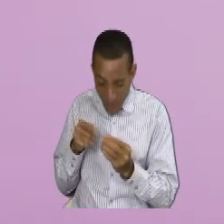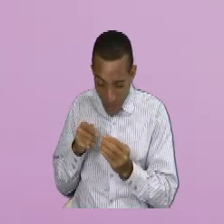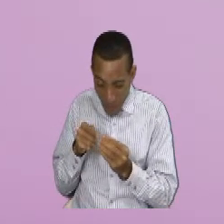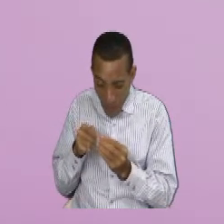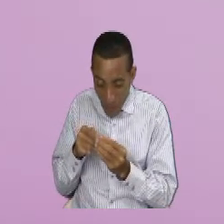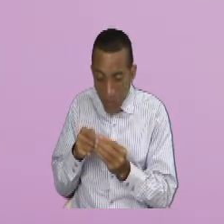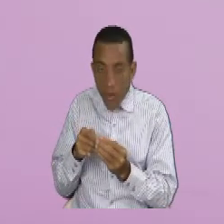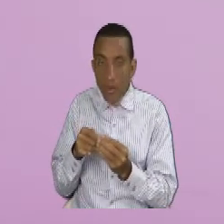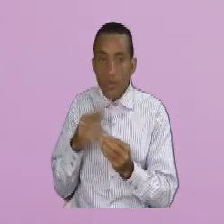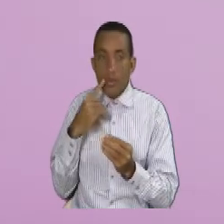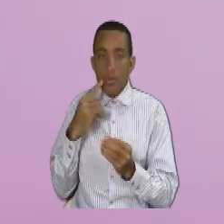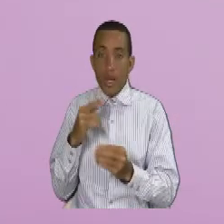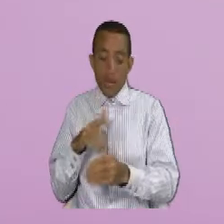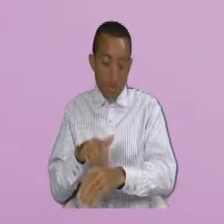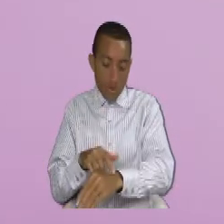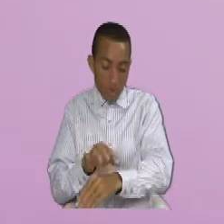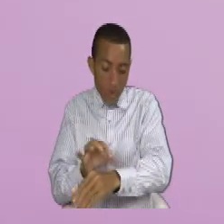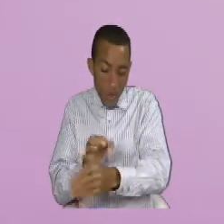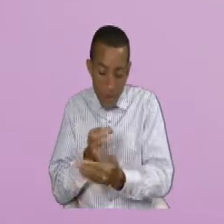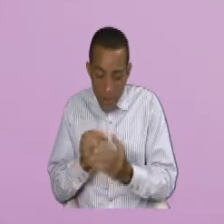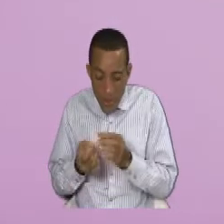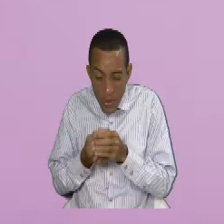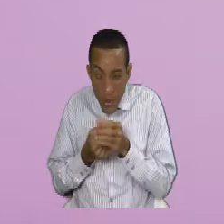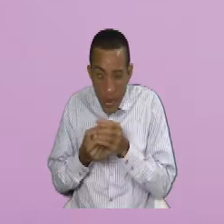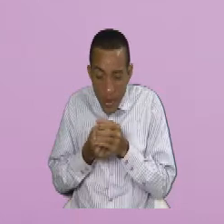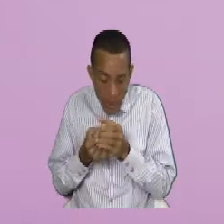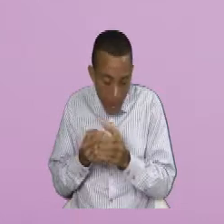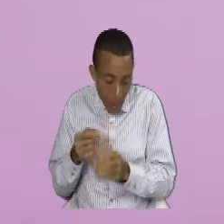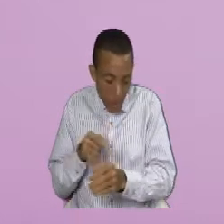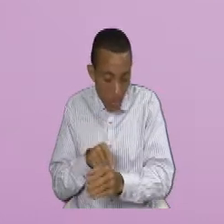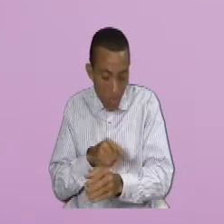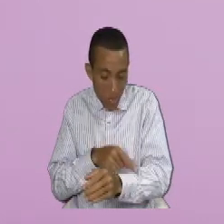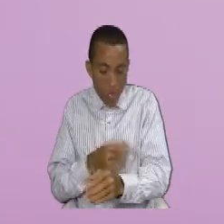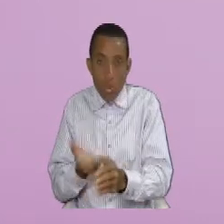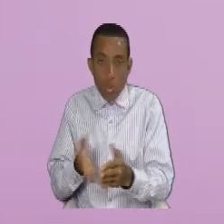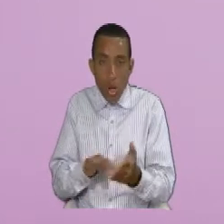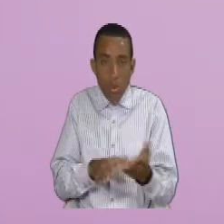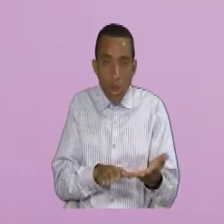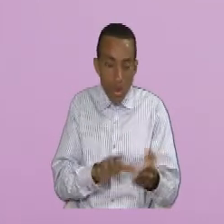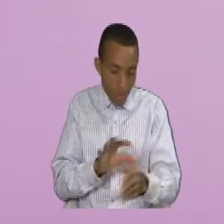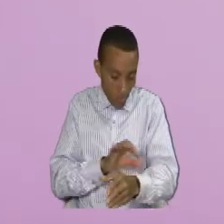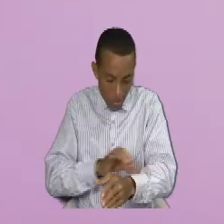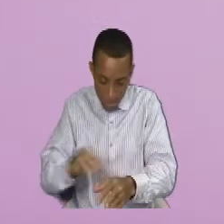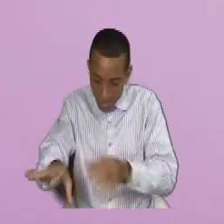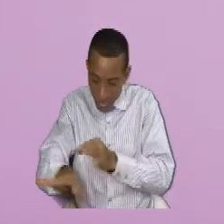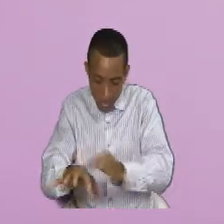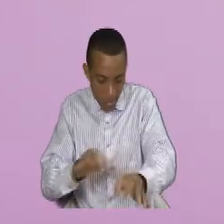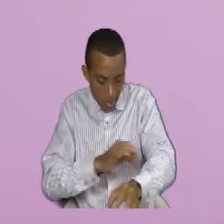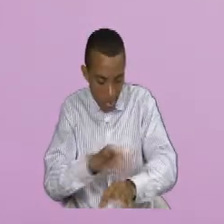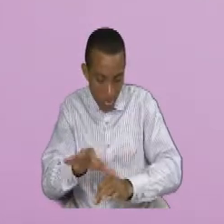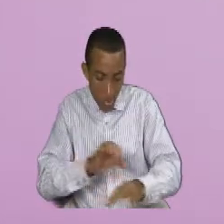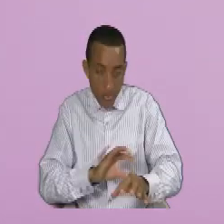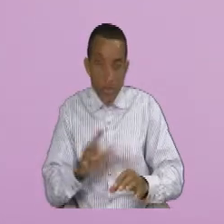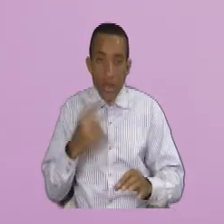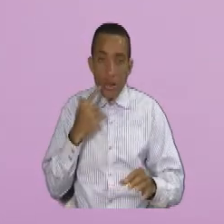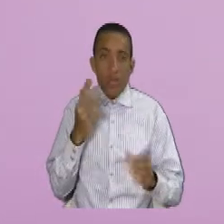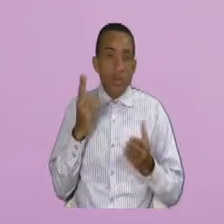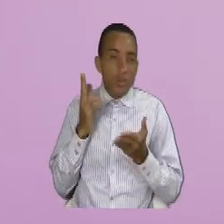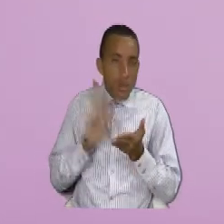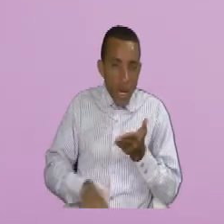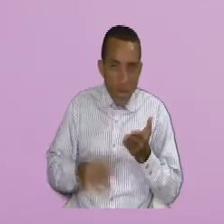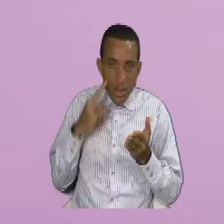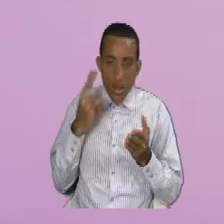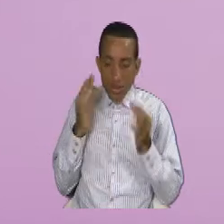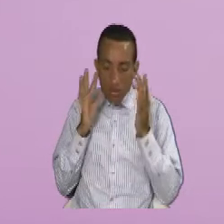en las células muertas que tenemos en la piel con nuestro efecto borrador, y lo que hace es que nos ayuda a disminuir las manchas que tenemos en la piel y las mejora,